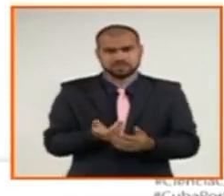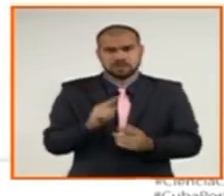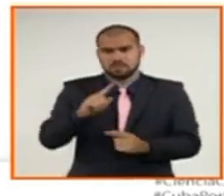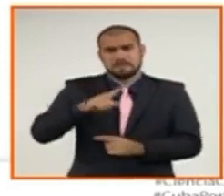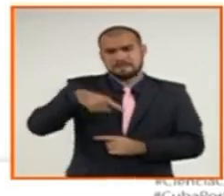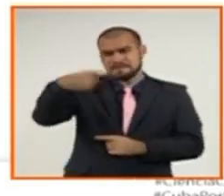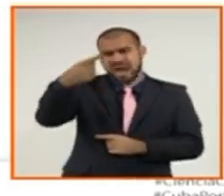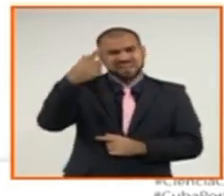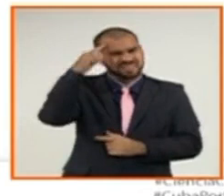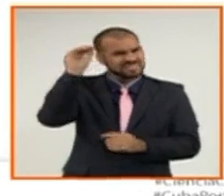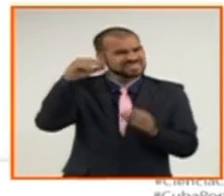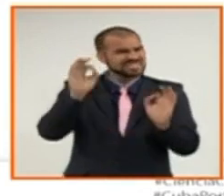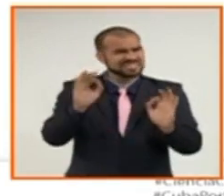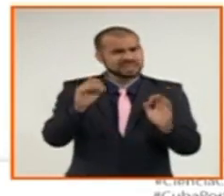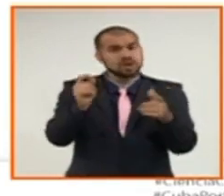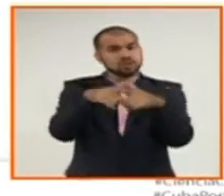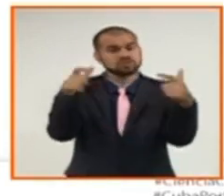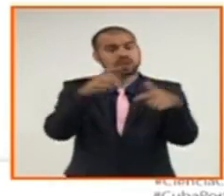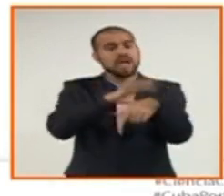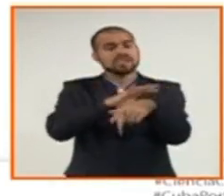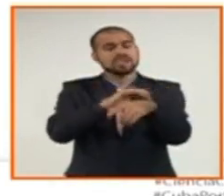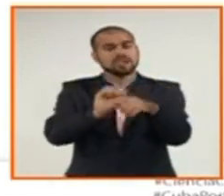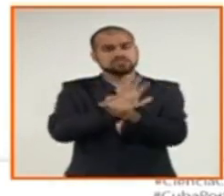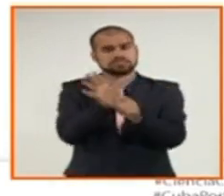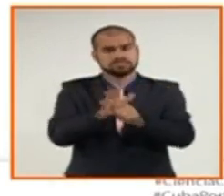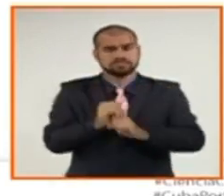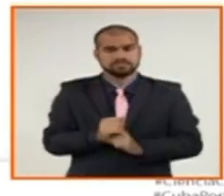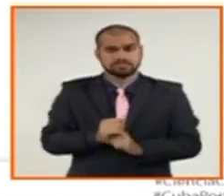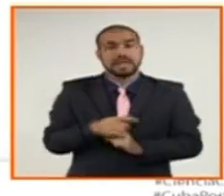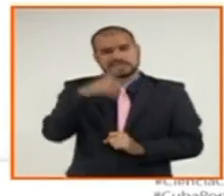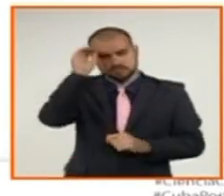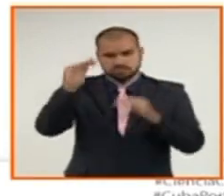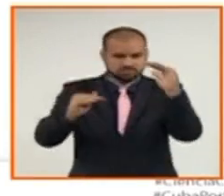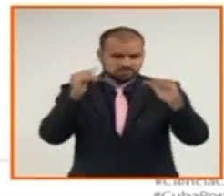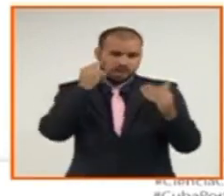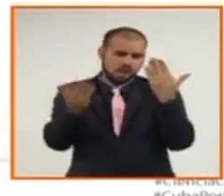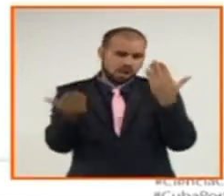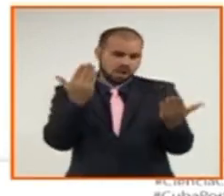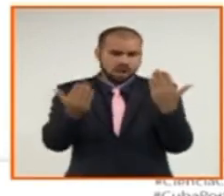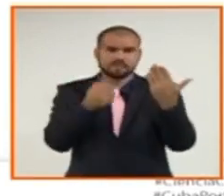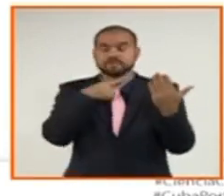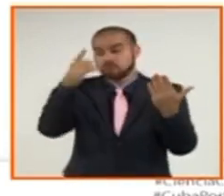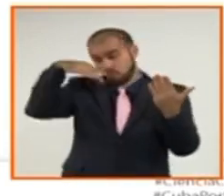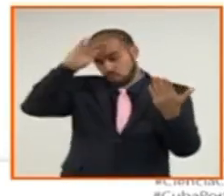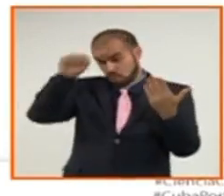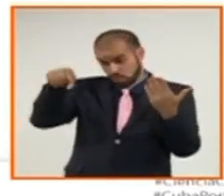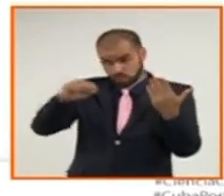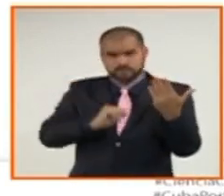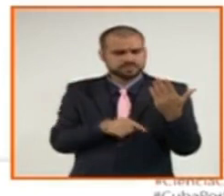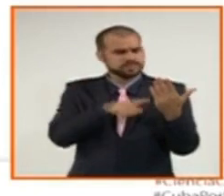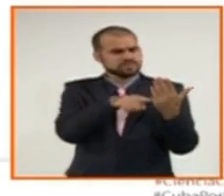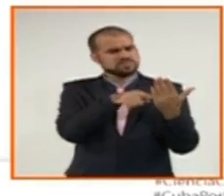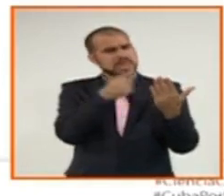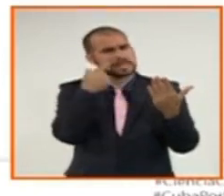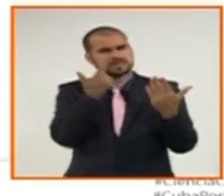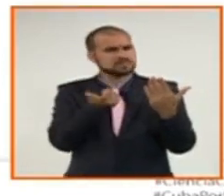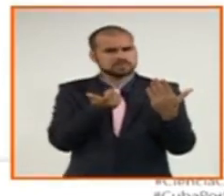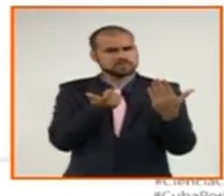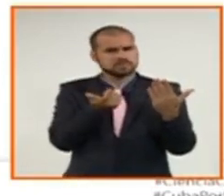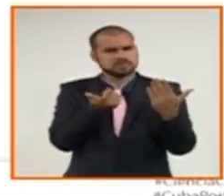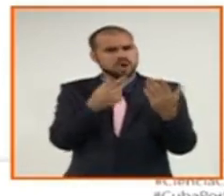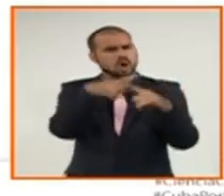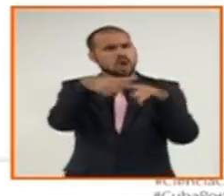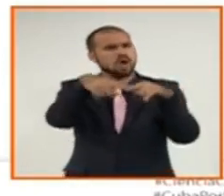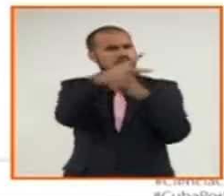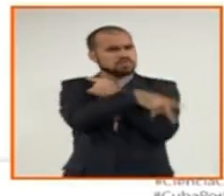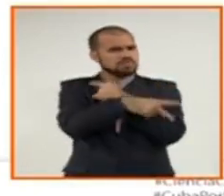Cuba en la ola de Omicron. Si uno compara la incidencia en Cuba de la ola de Omicron, nos vamos a encontrar que la incidencia